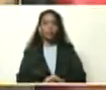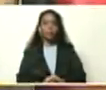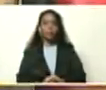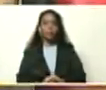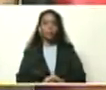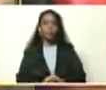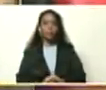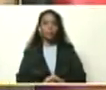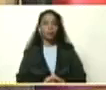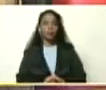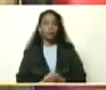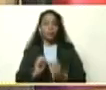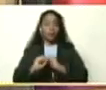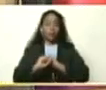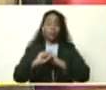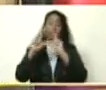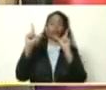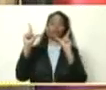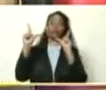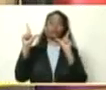Es admirable